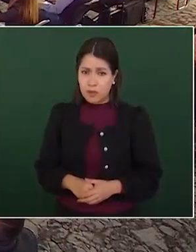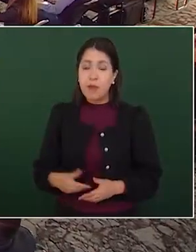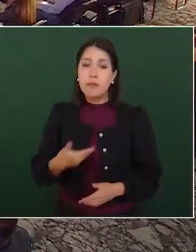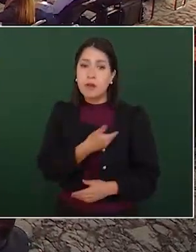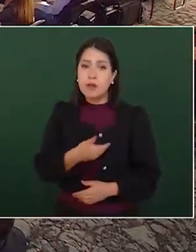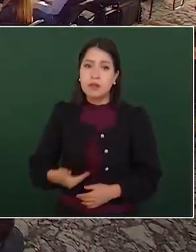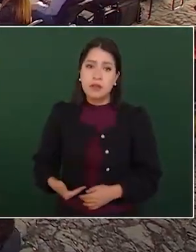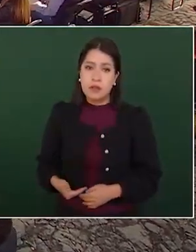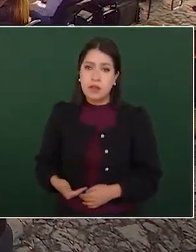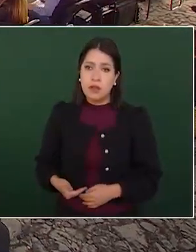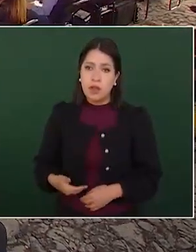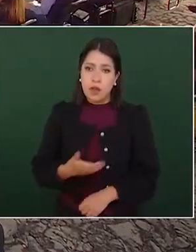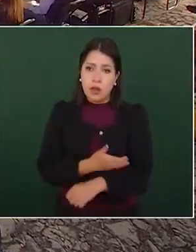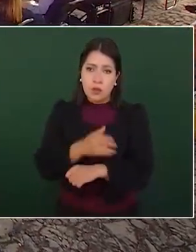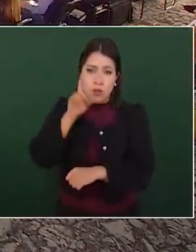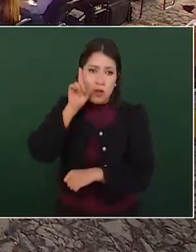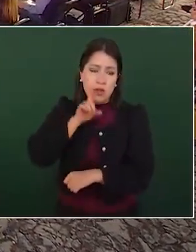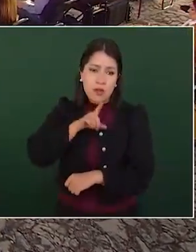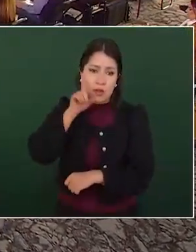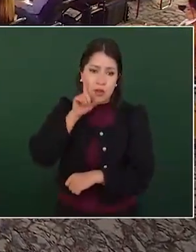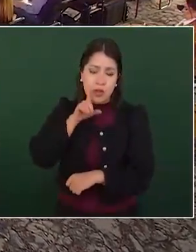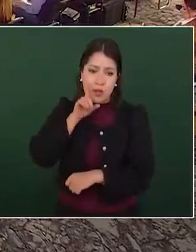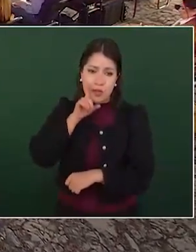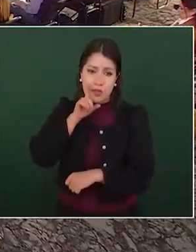Presidente, compañeras,